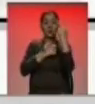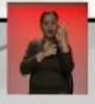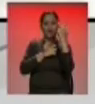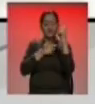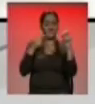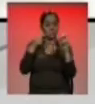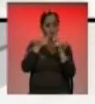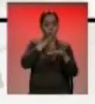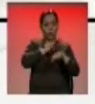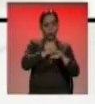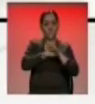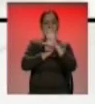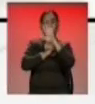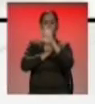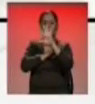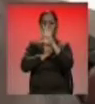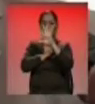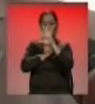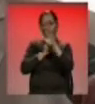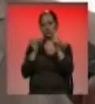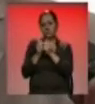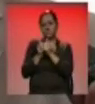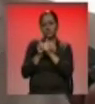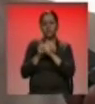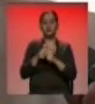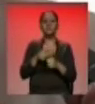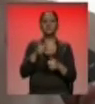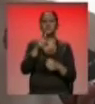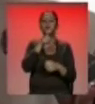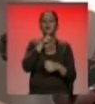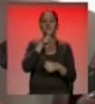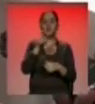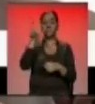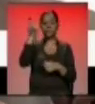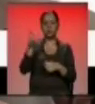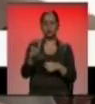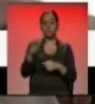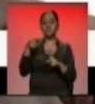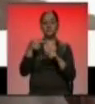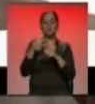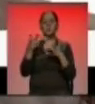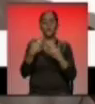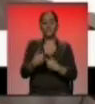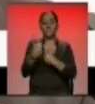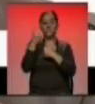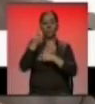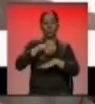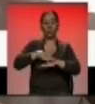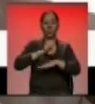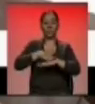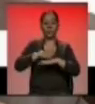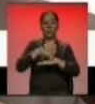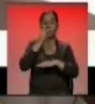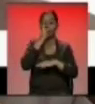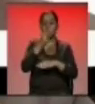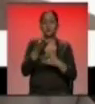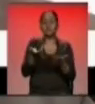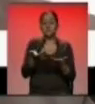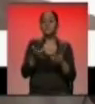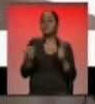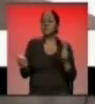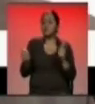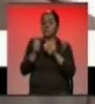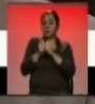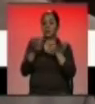directos y 5 coautores. Bueno, la autoría son los elementos directos que se establecen y el tema de la coautoría es